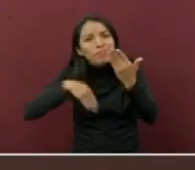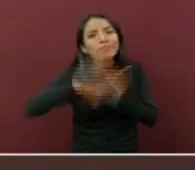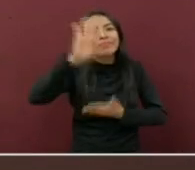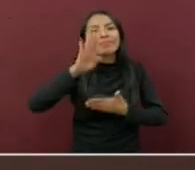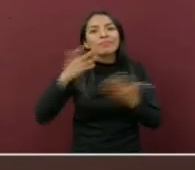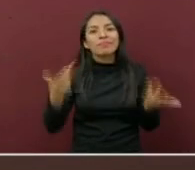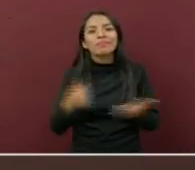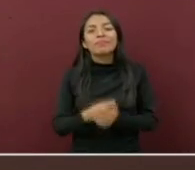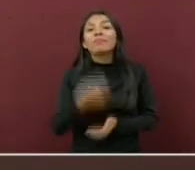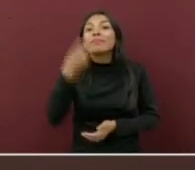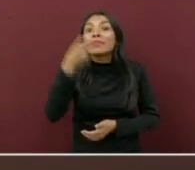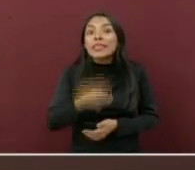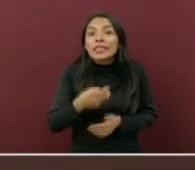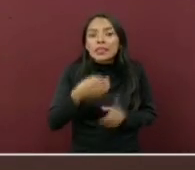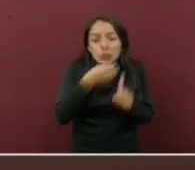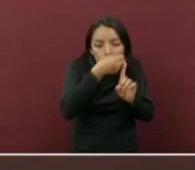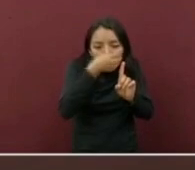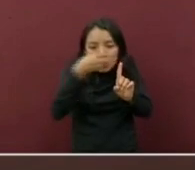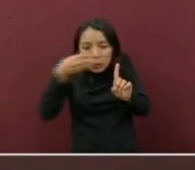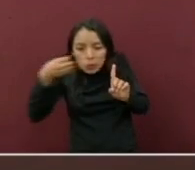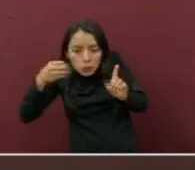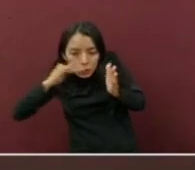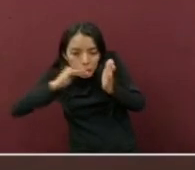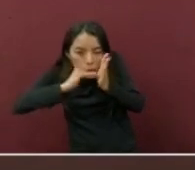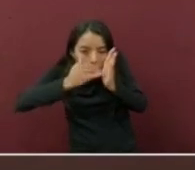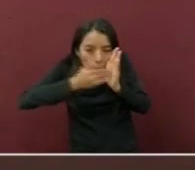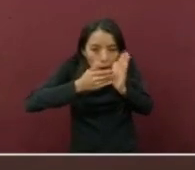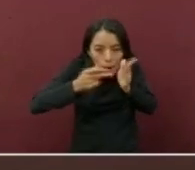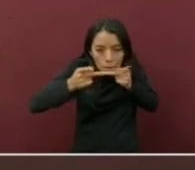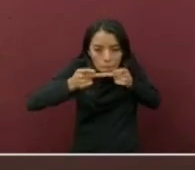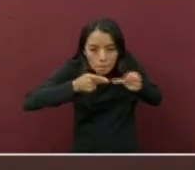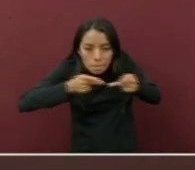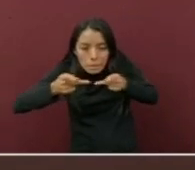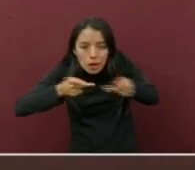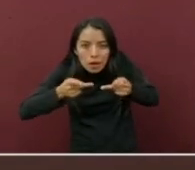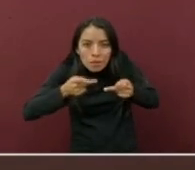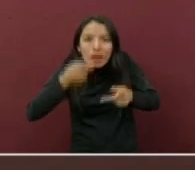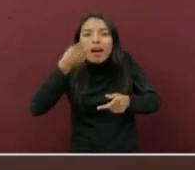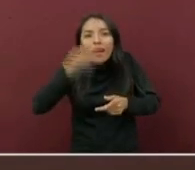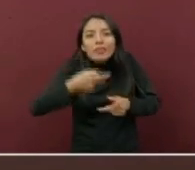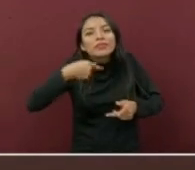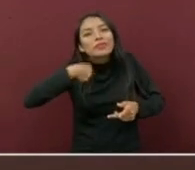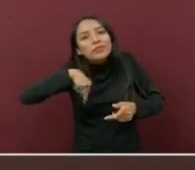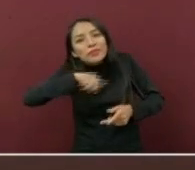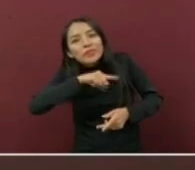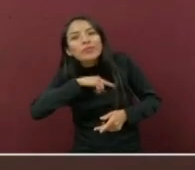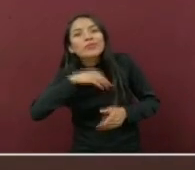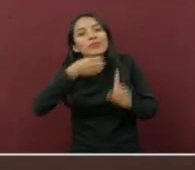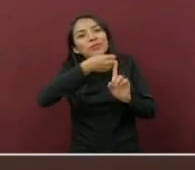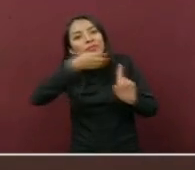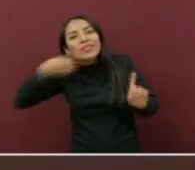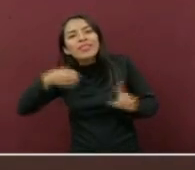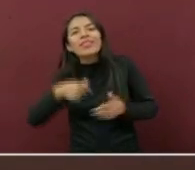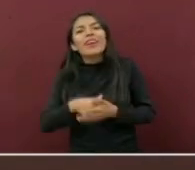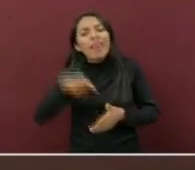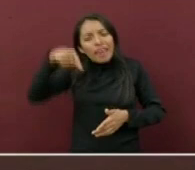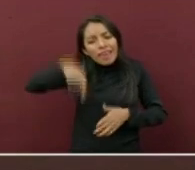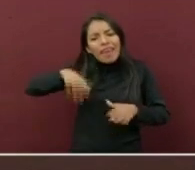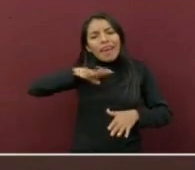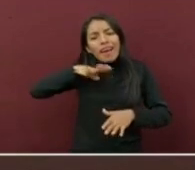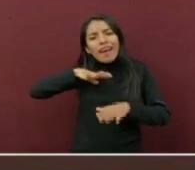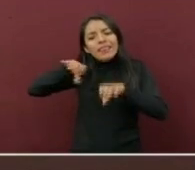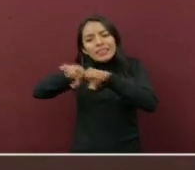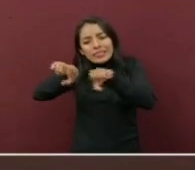por eso la planeación ha sido de esa forma es todo un equipo de expertos